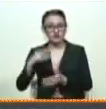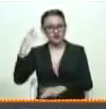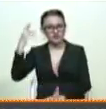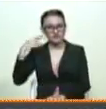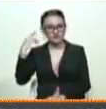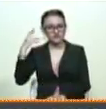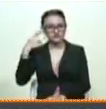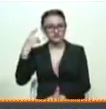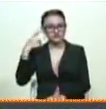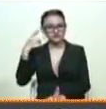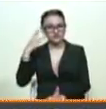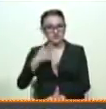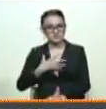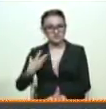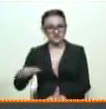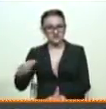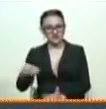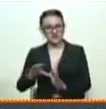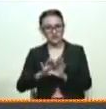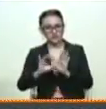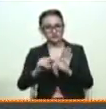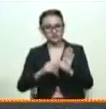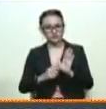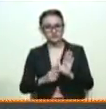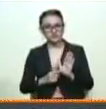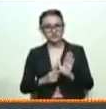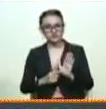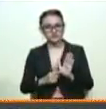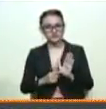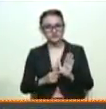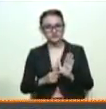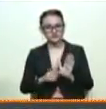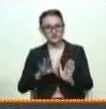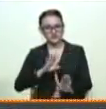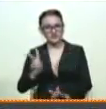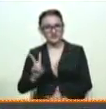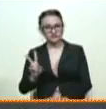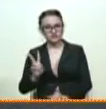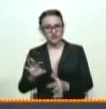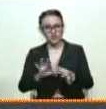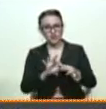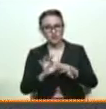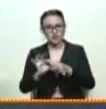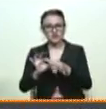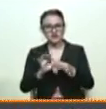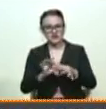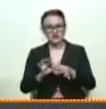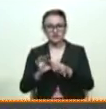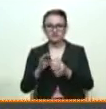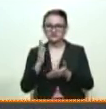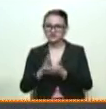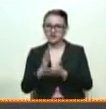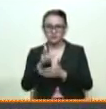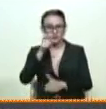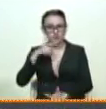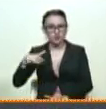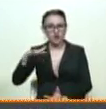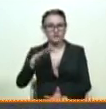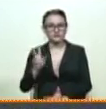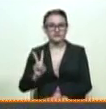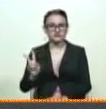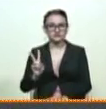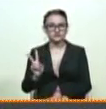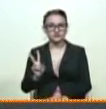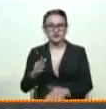reflexión que nos hace nuestro presidente constitucional de la República Bolivariana de Venezuela, de unirnos constantemente al pueblo de Venezuela.